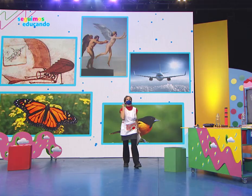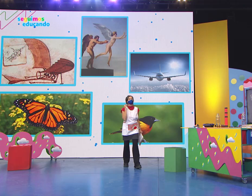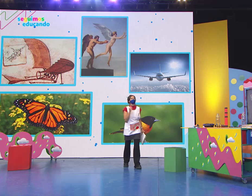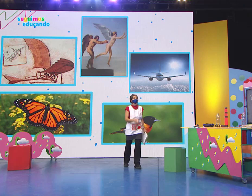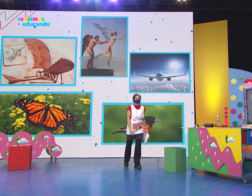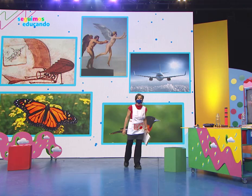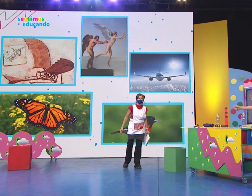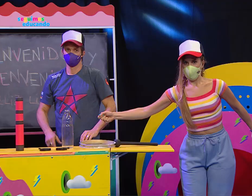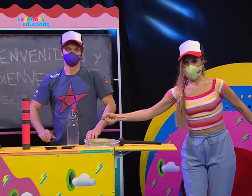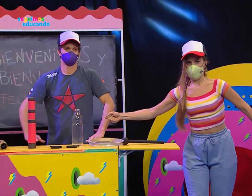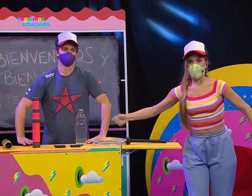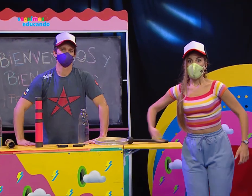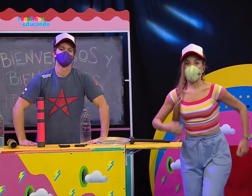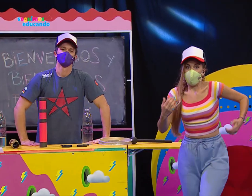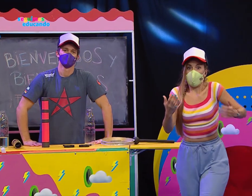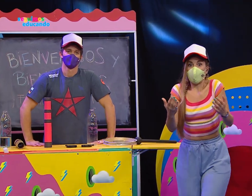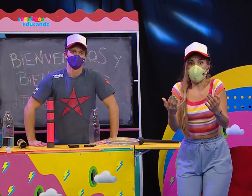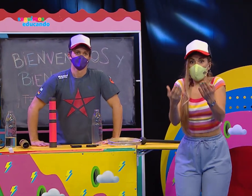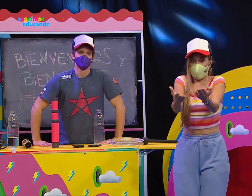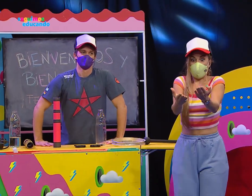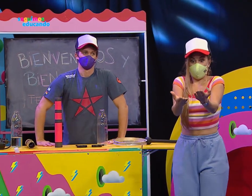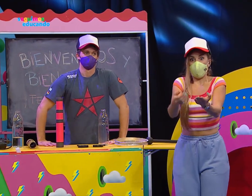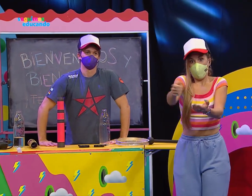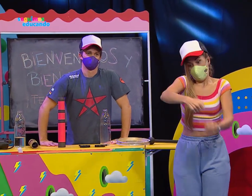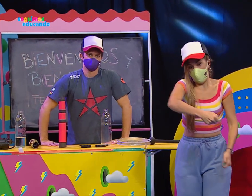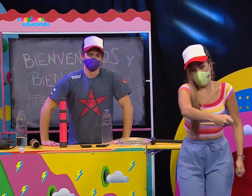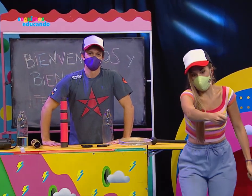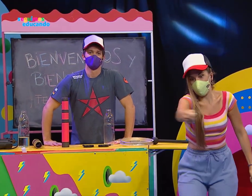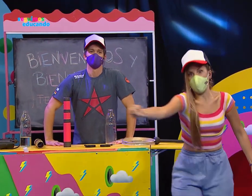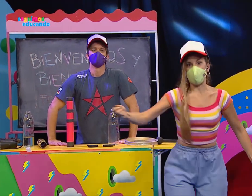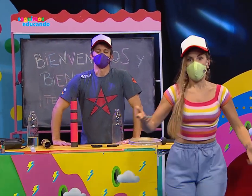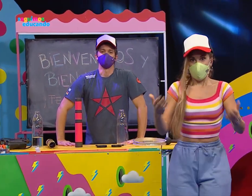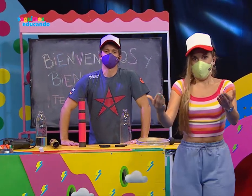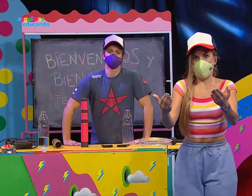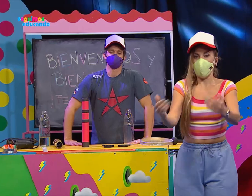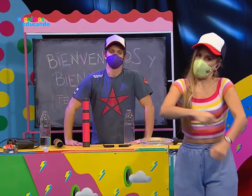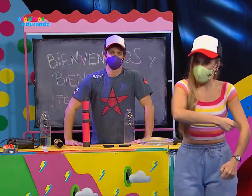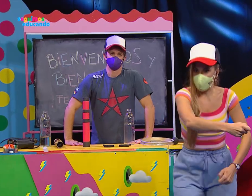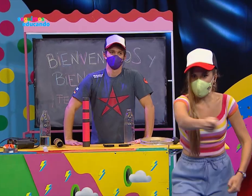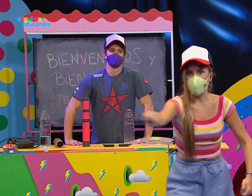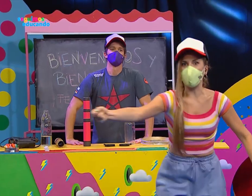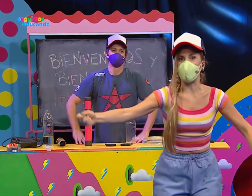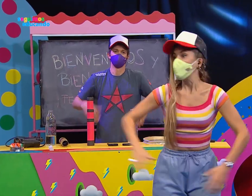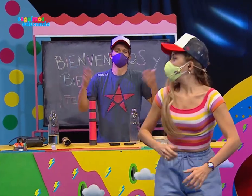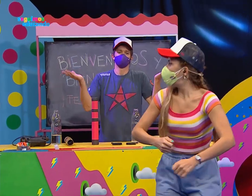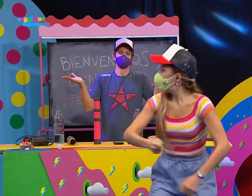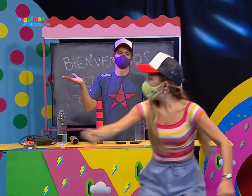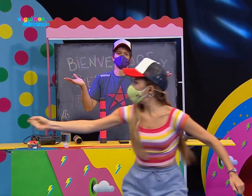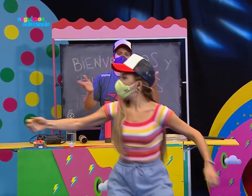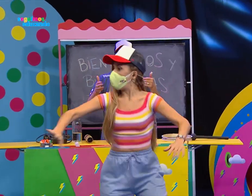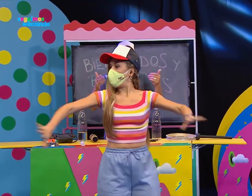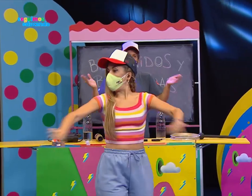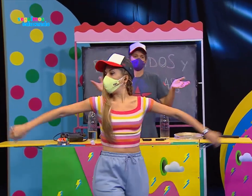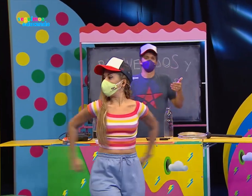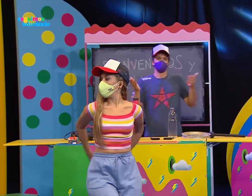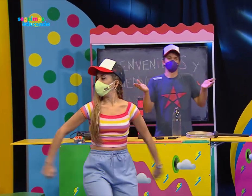hacelo. ¿Abrís una puerta? Eso. Y cuando te abrís una puerta, te encontrás otra. Abrís la otra puerta. Encontrás la otra. Abrís otra puerta. Y así voy para allá,